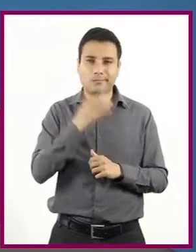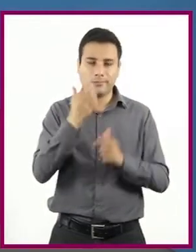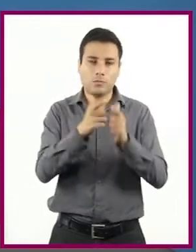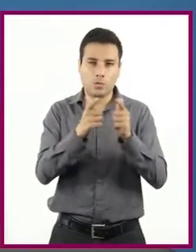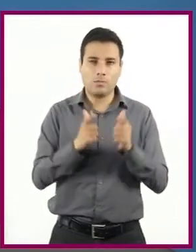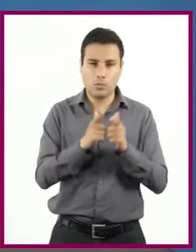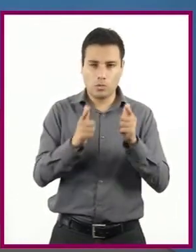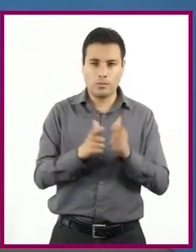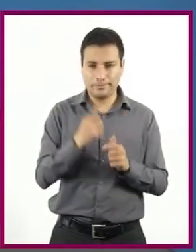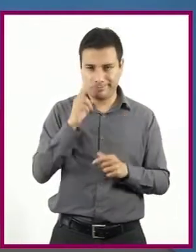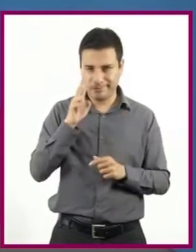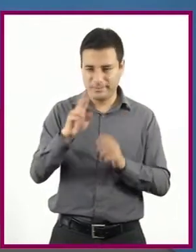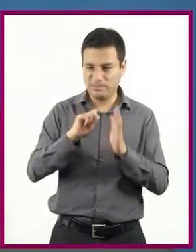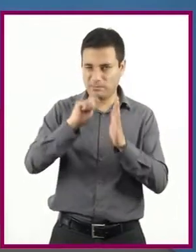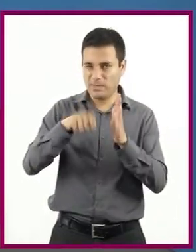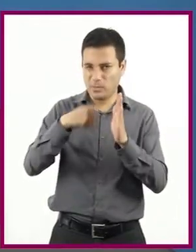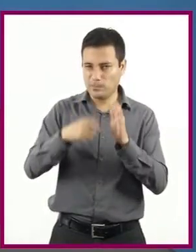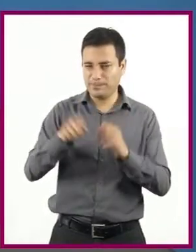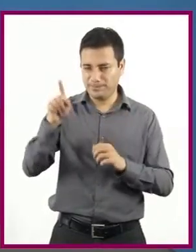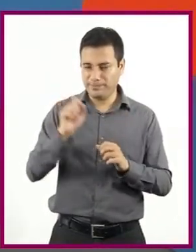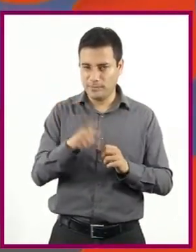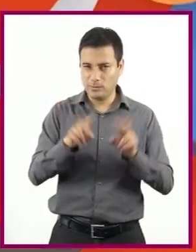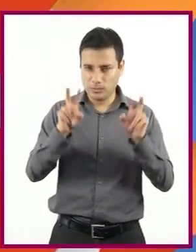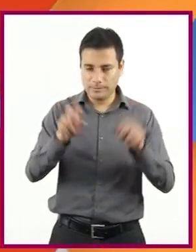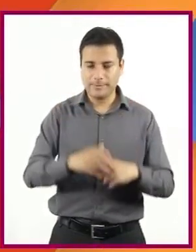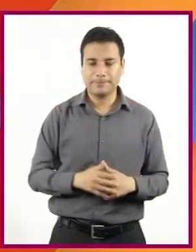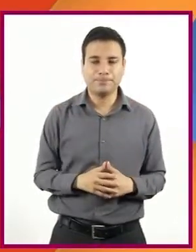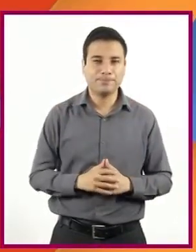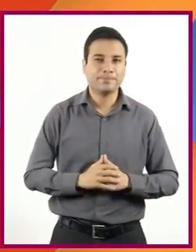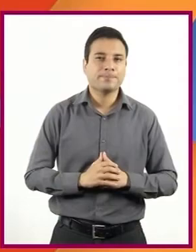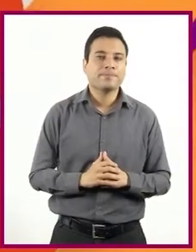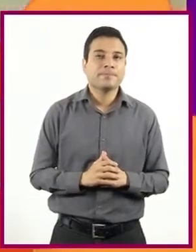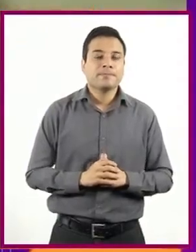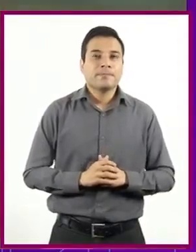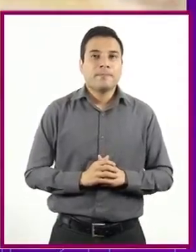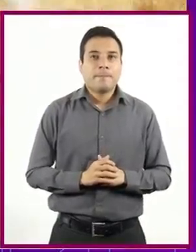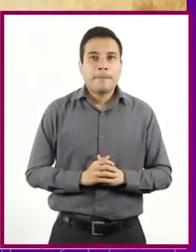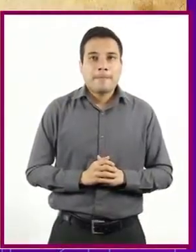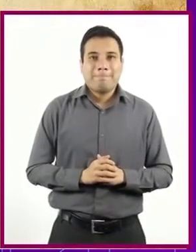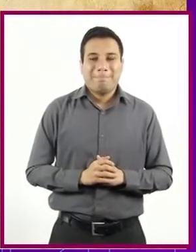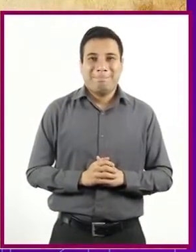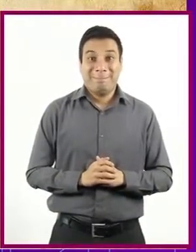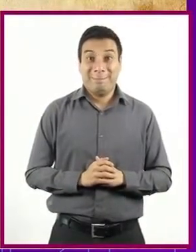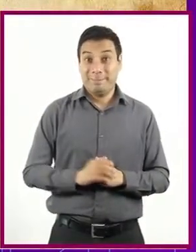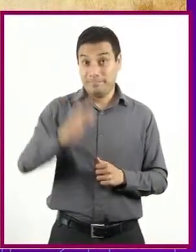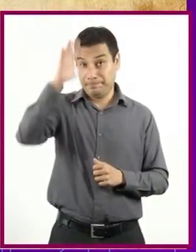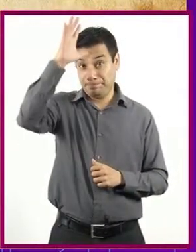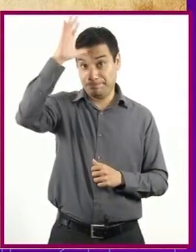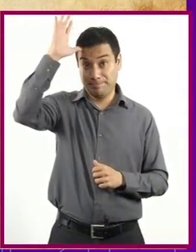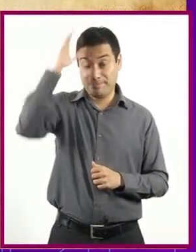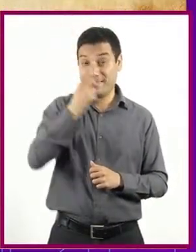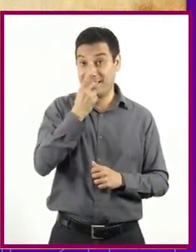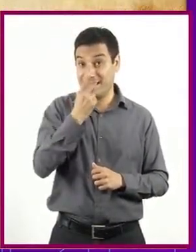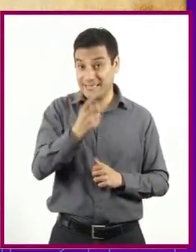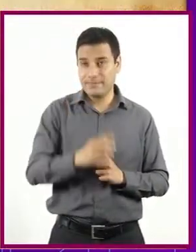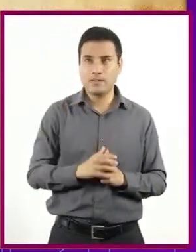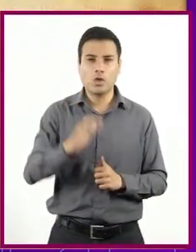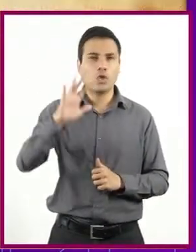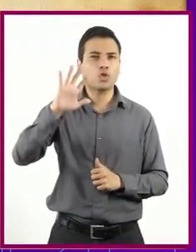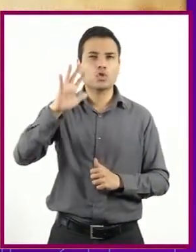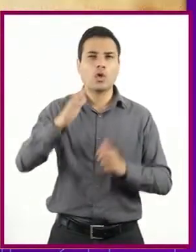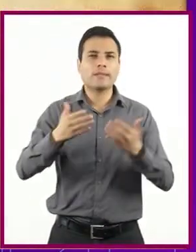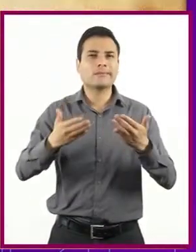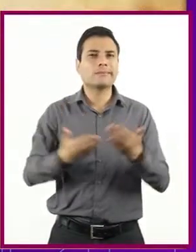y escuchar el siguiente video sobre este aspecto. Los mexicas afirmaban que el sol había nacido en